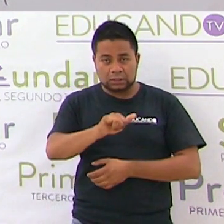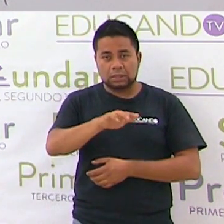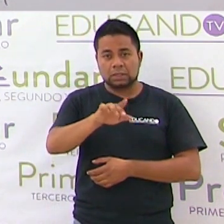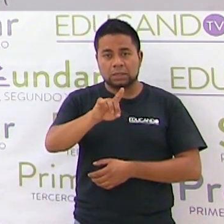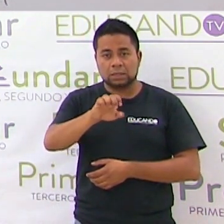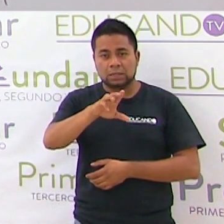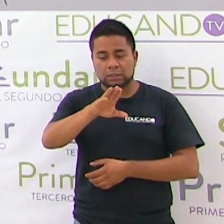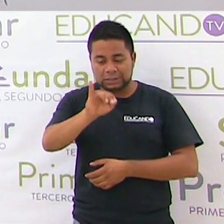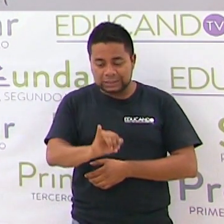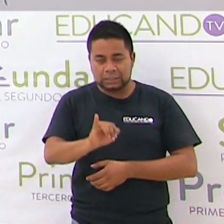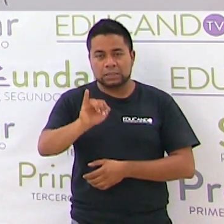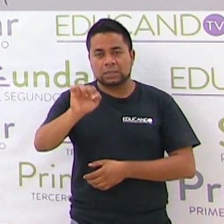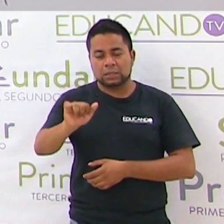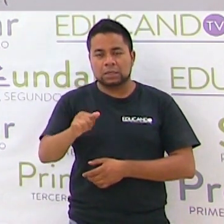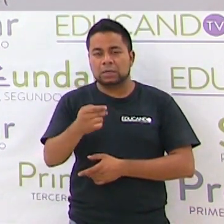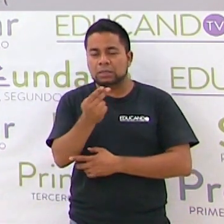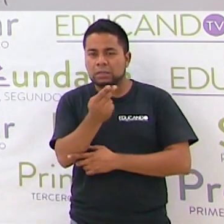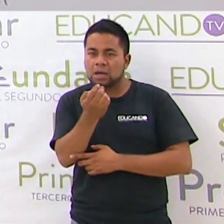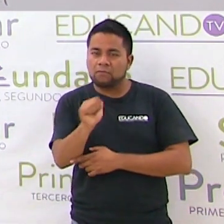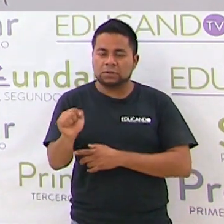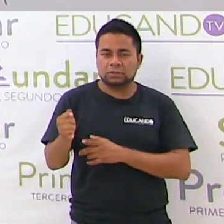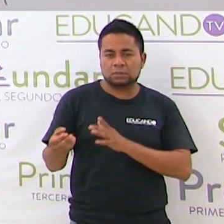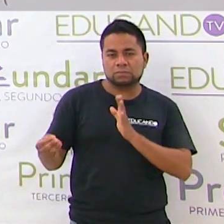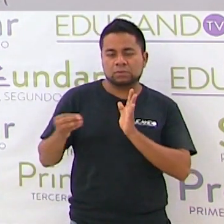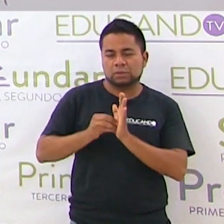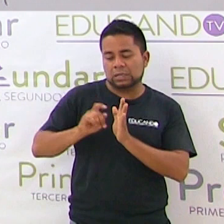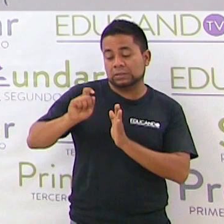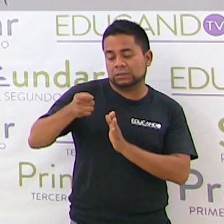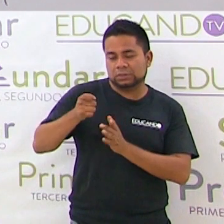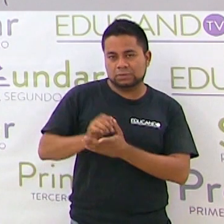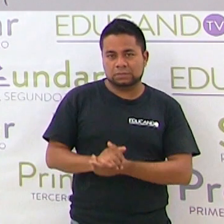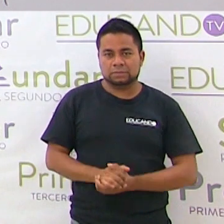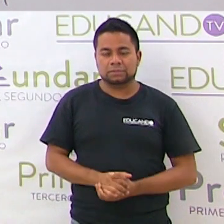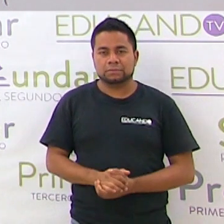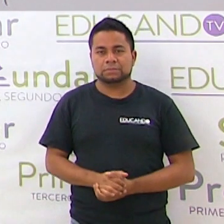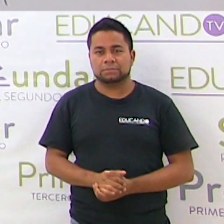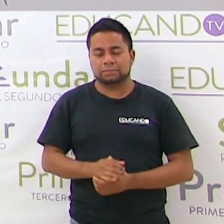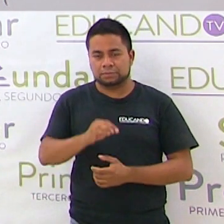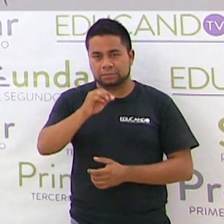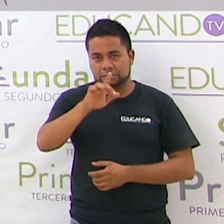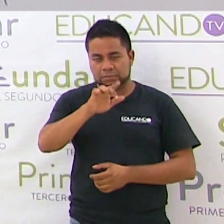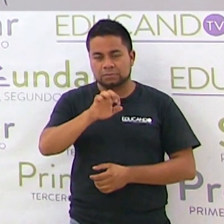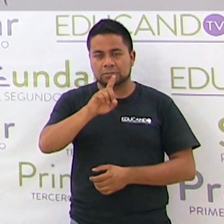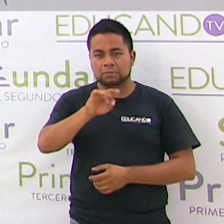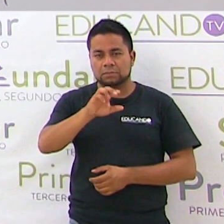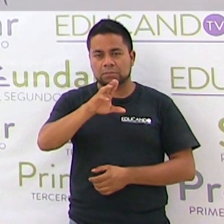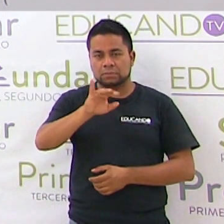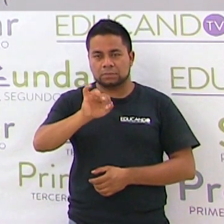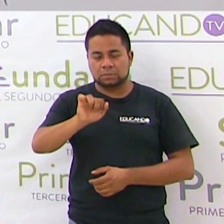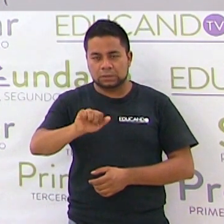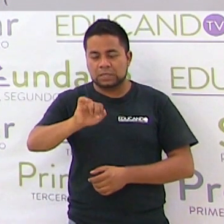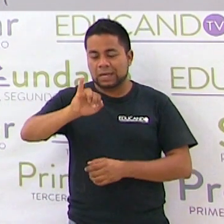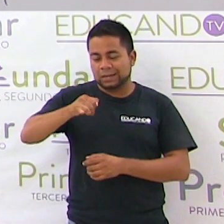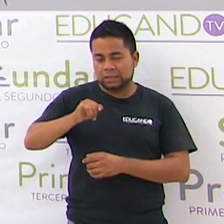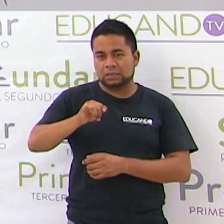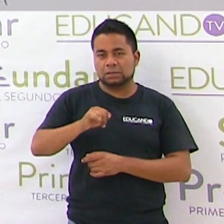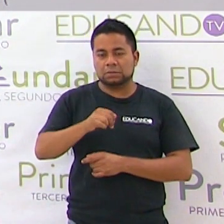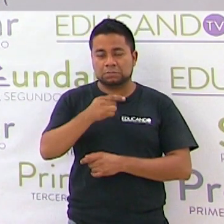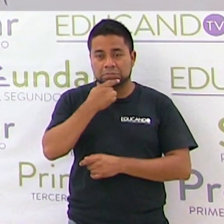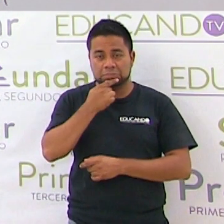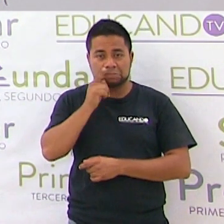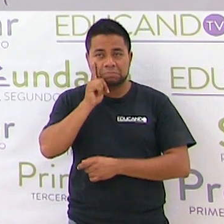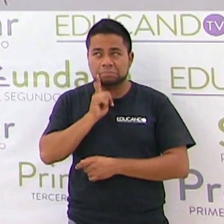decía, requiere su acento. Le decía la maestra. La niña agachaba